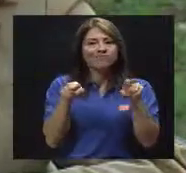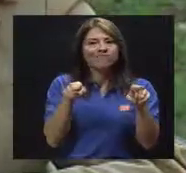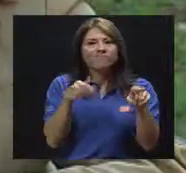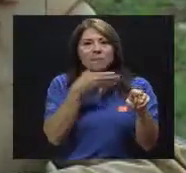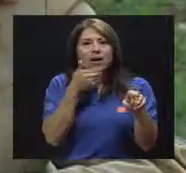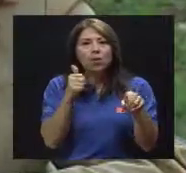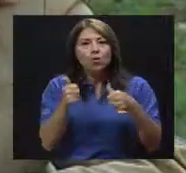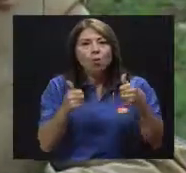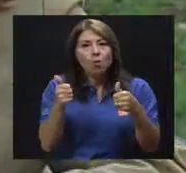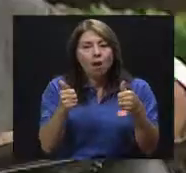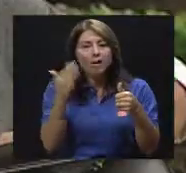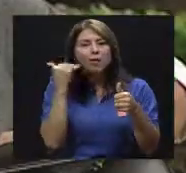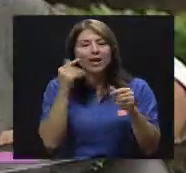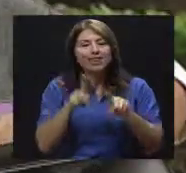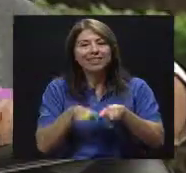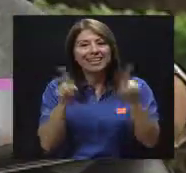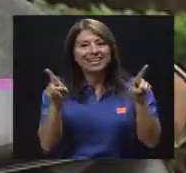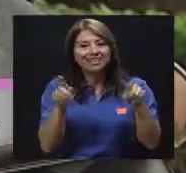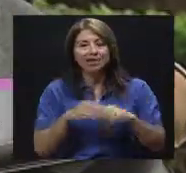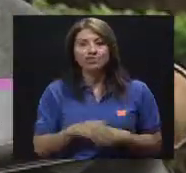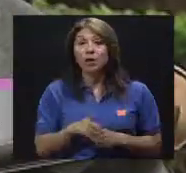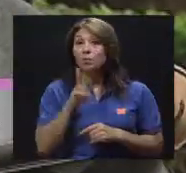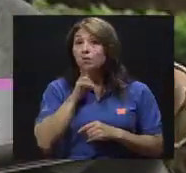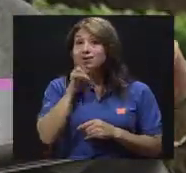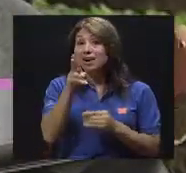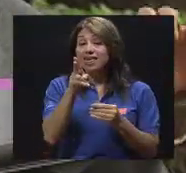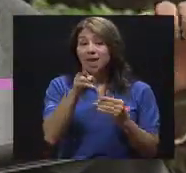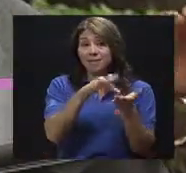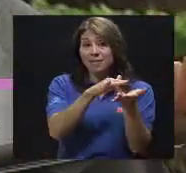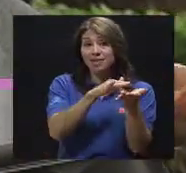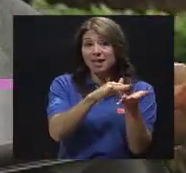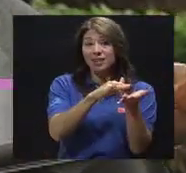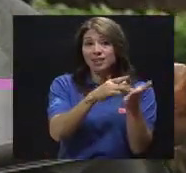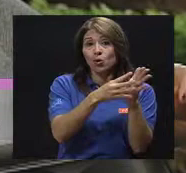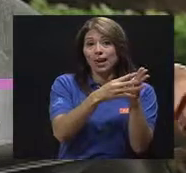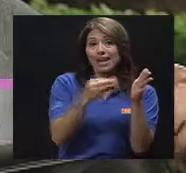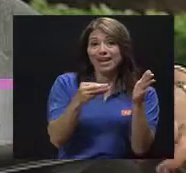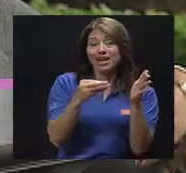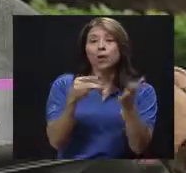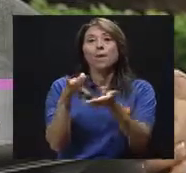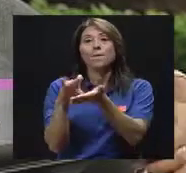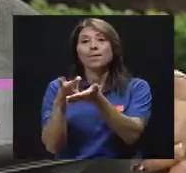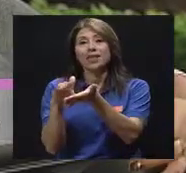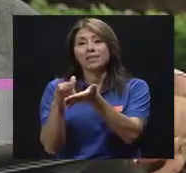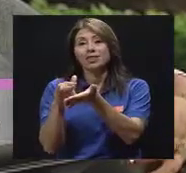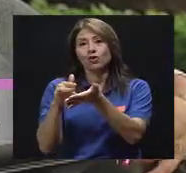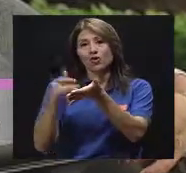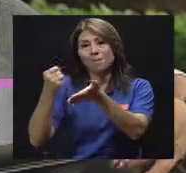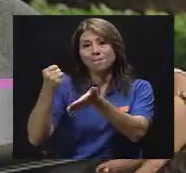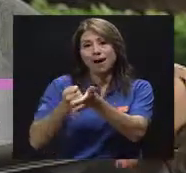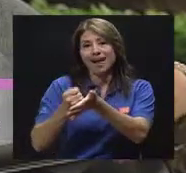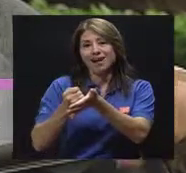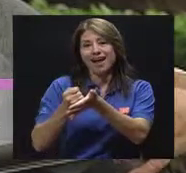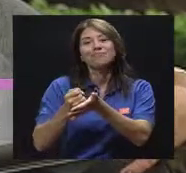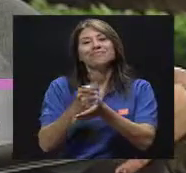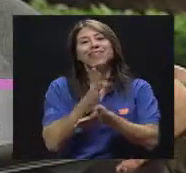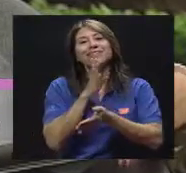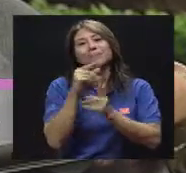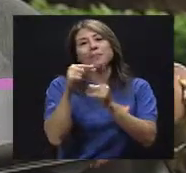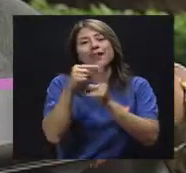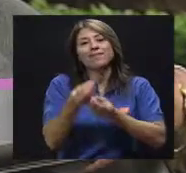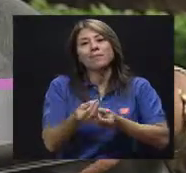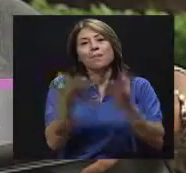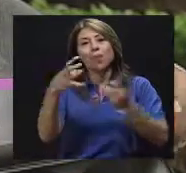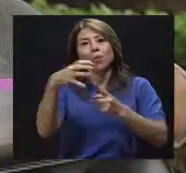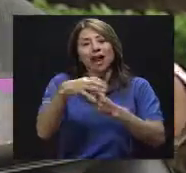qué la diferencia? Ok. En realidad, medicamento genérico y medicamento de marca es como se le conoce popularmente, porque tiene un nombre correcto